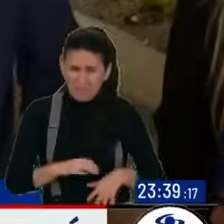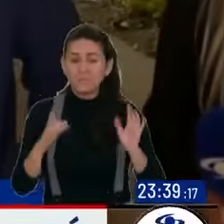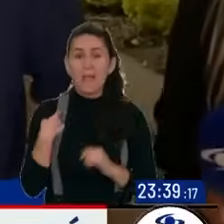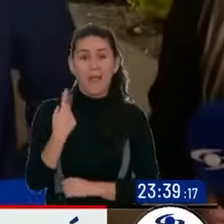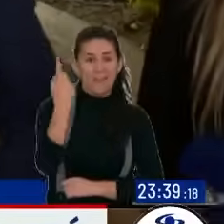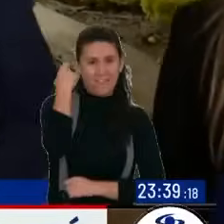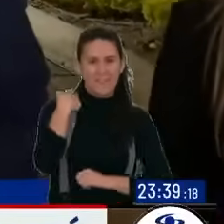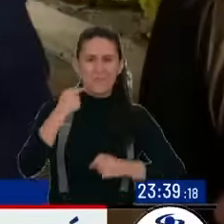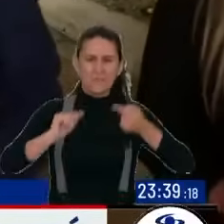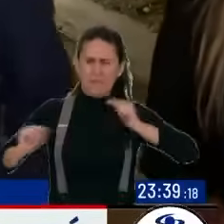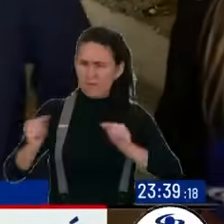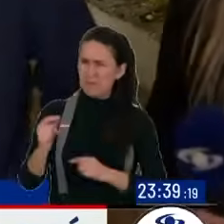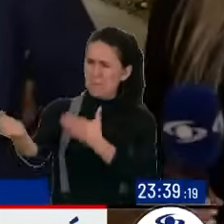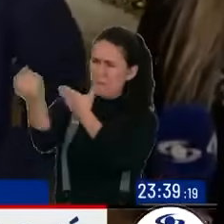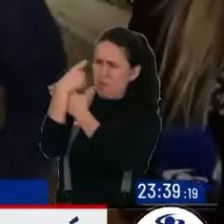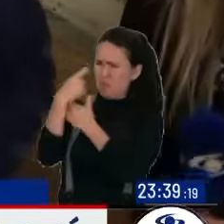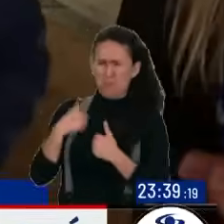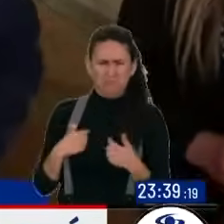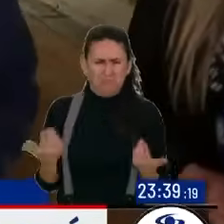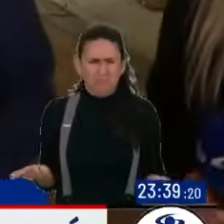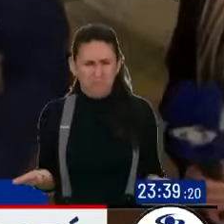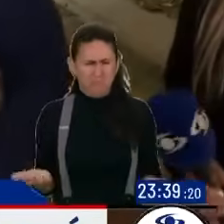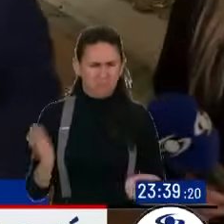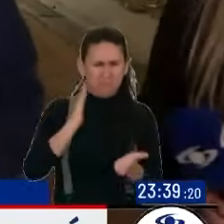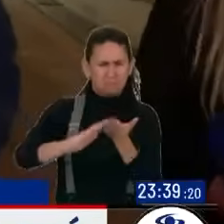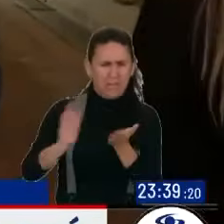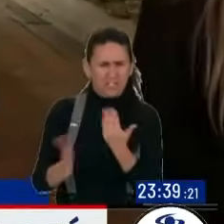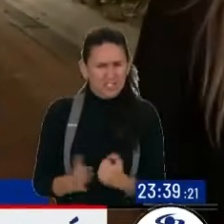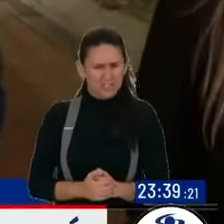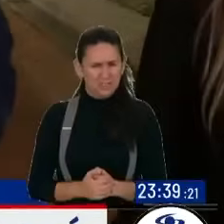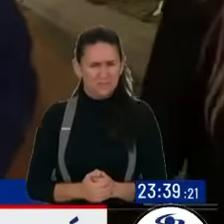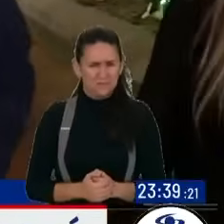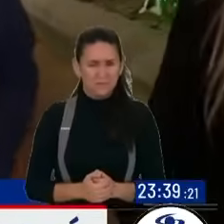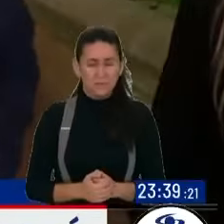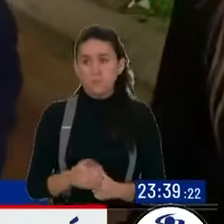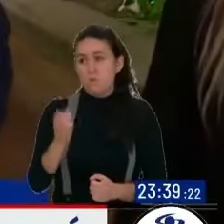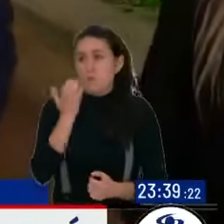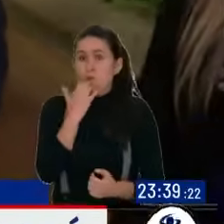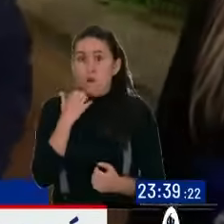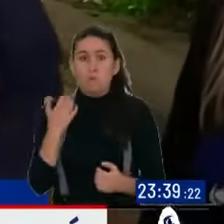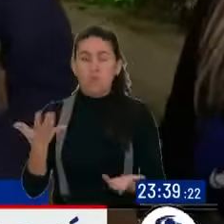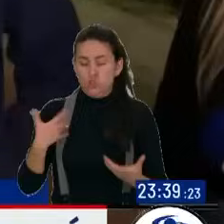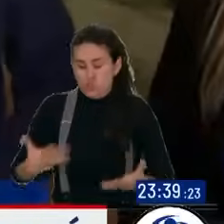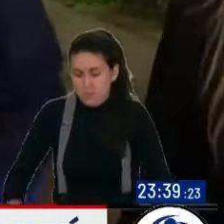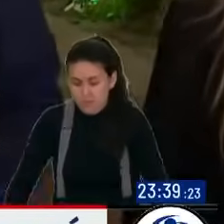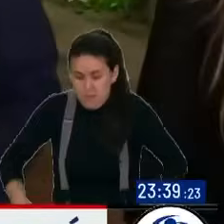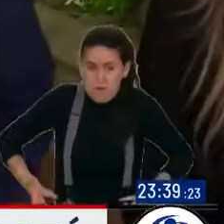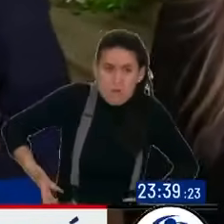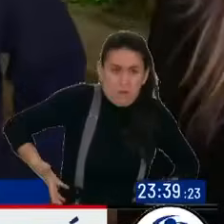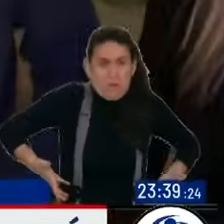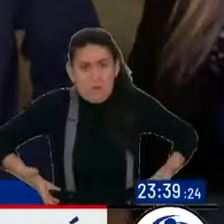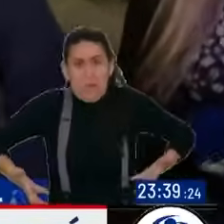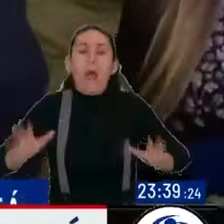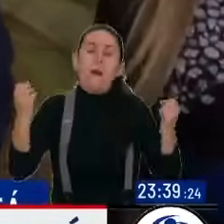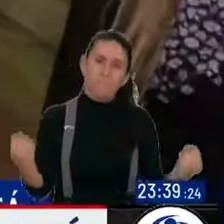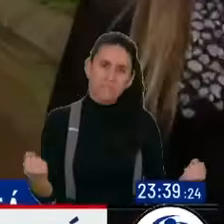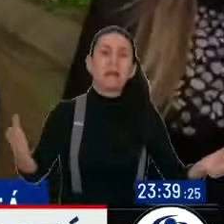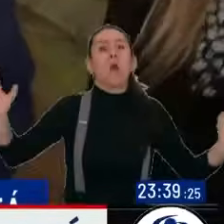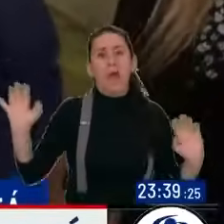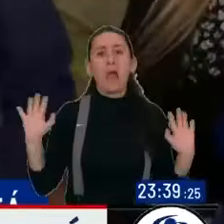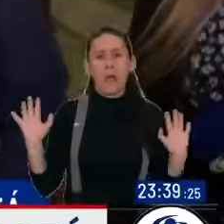debate que qué opinaba de eso. Yo dije, hombre, pues si me están buscando para subir una nevera a un quinto piso, pues con toda la edad que tengo no les sirvo. Pero es que no me están